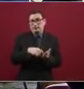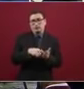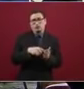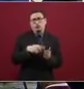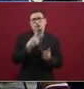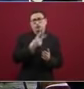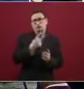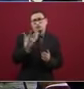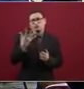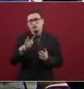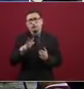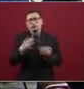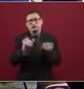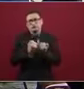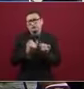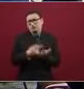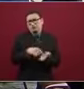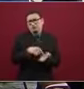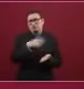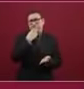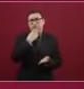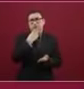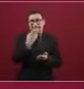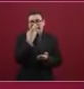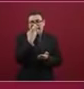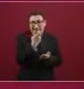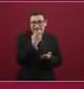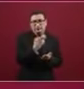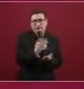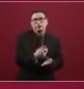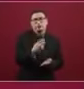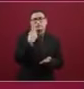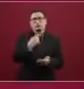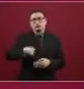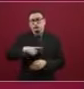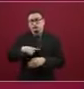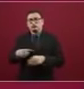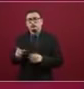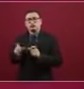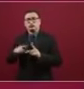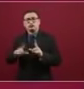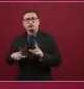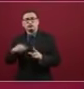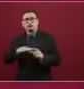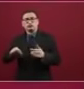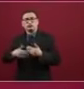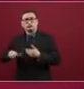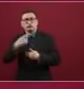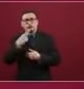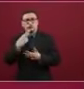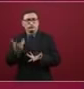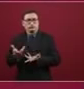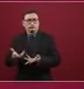10 son el marco para el funcionamiento